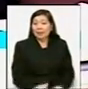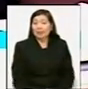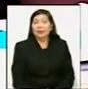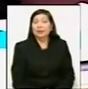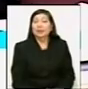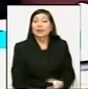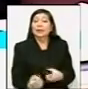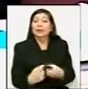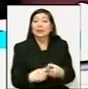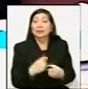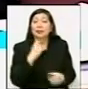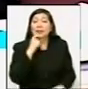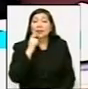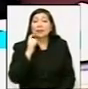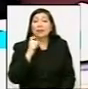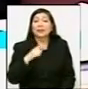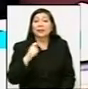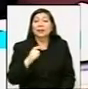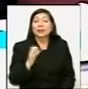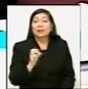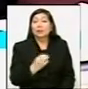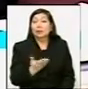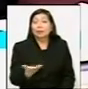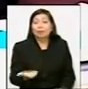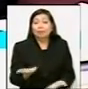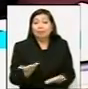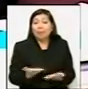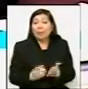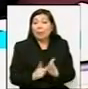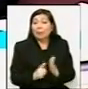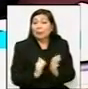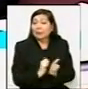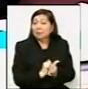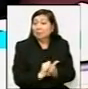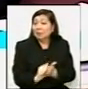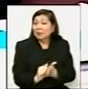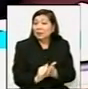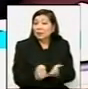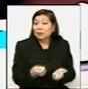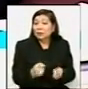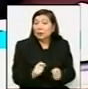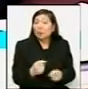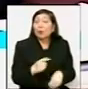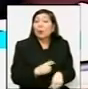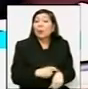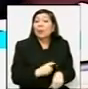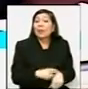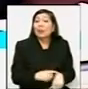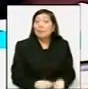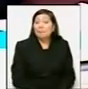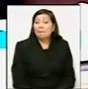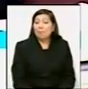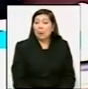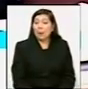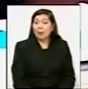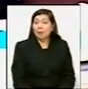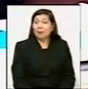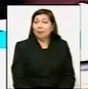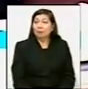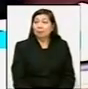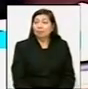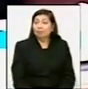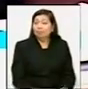los afiliados que requiere. Y si no los ha conseguido después de 6 meses, lo suspendemos ¿por cuánto tiempo? Queda